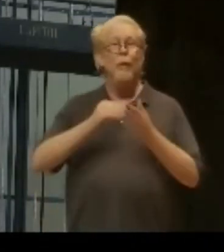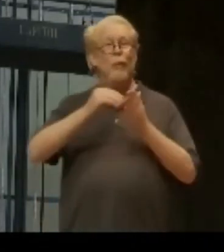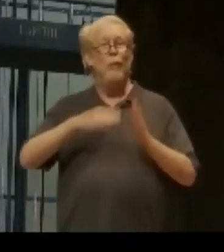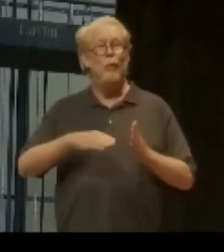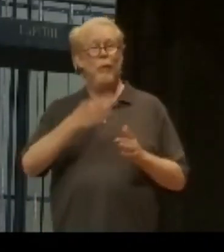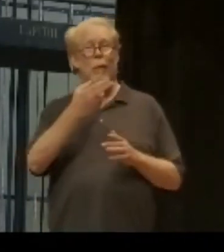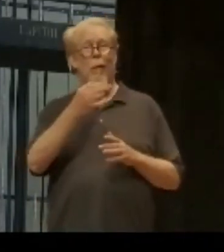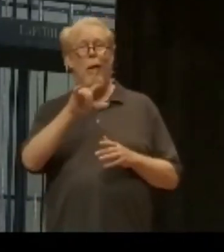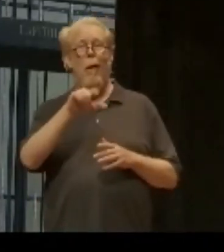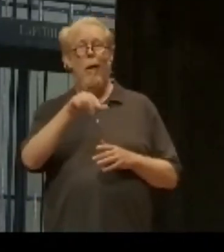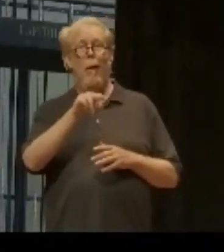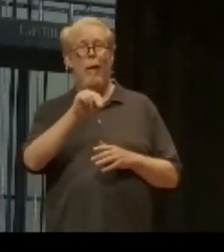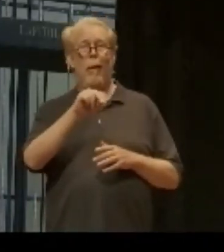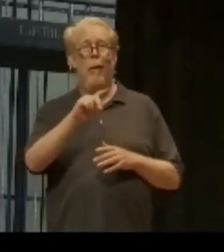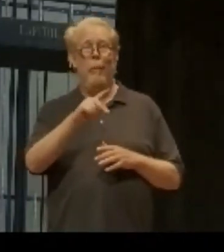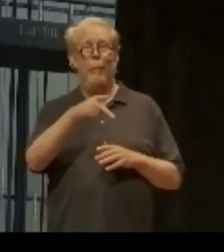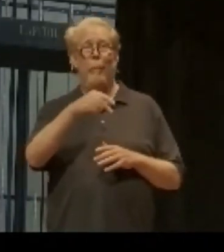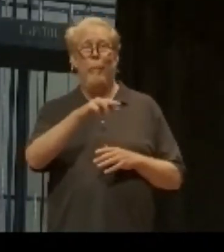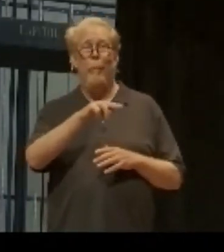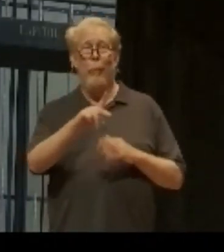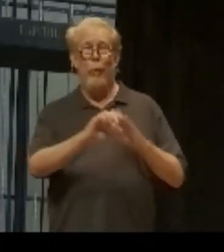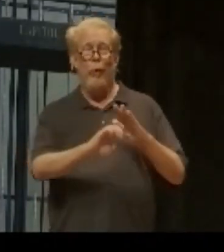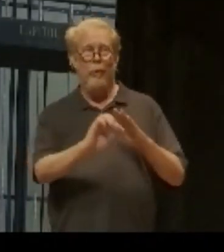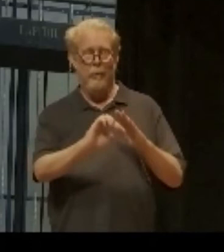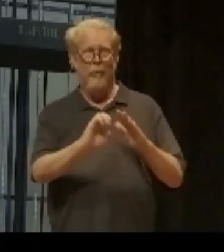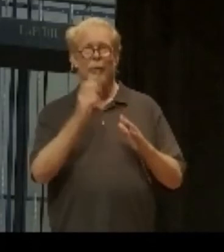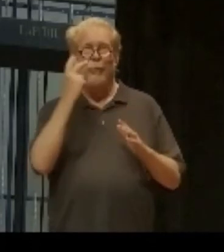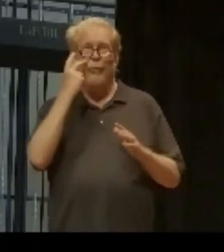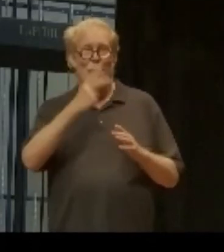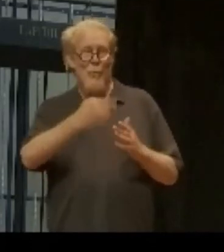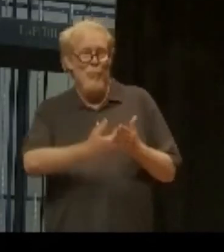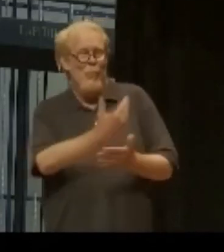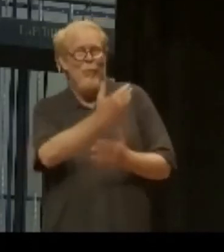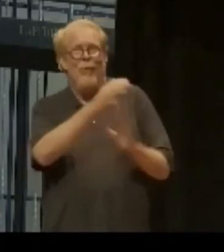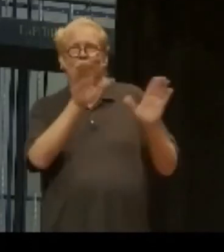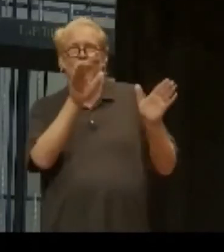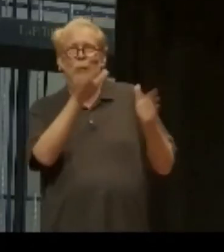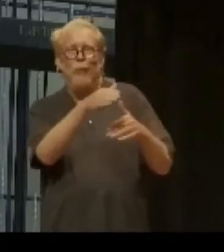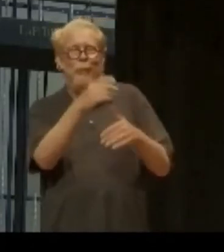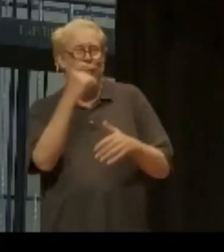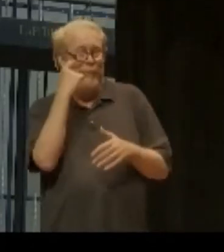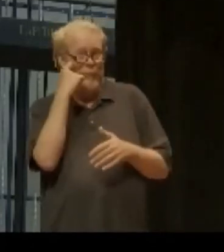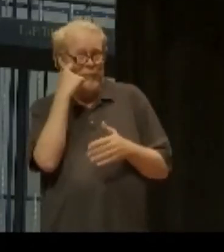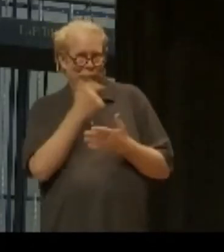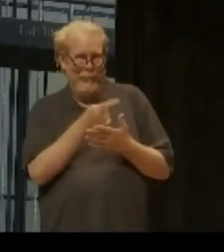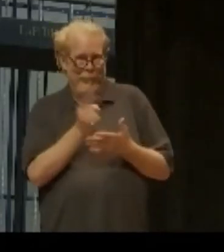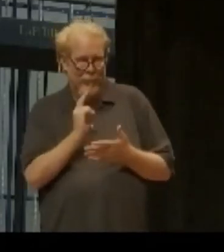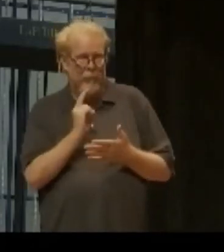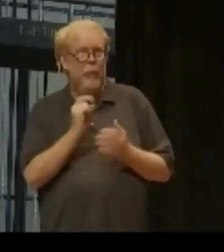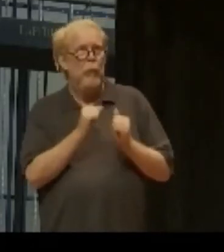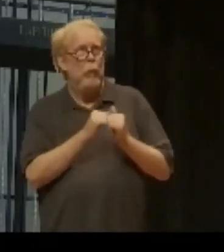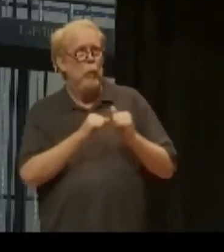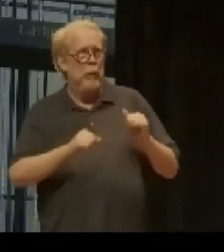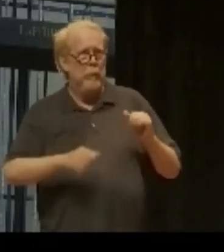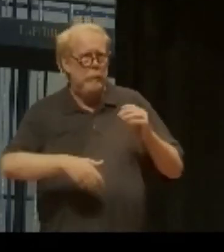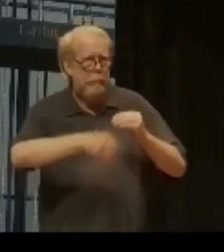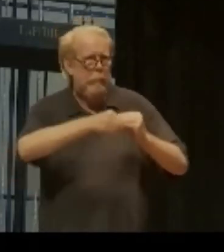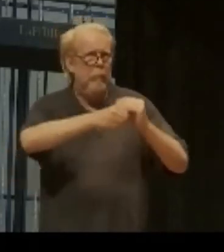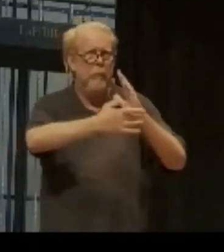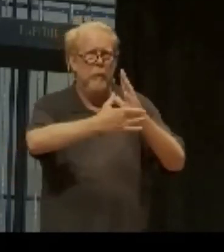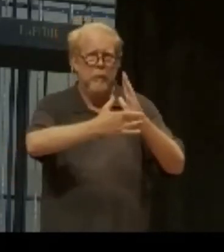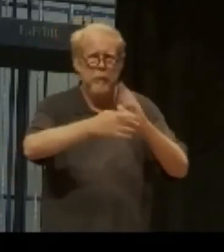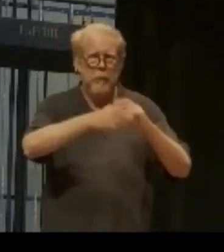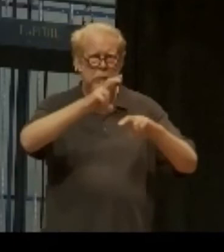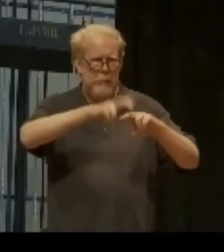Los estudiantes en Highland Park Elementary, en la escuela básica de Highland Park, o primaria, perdón, pueden utilizar